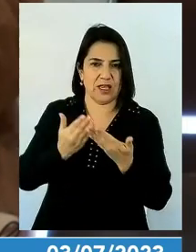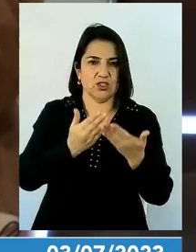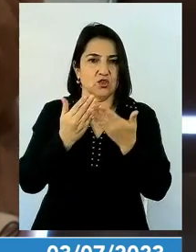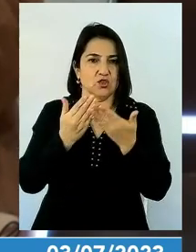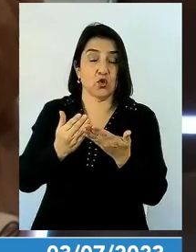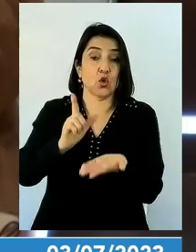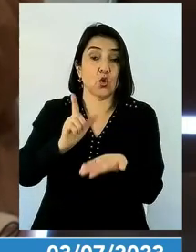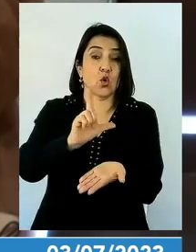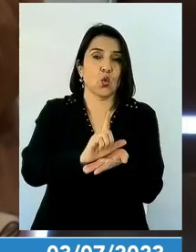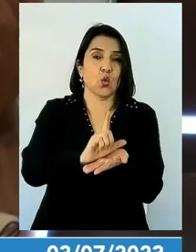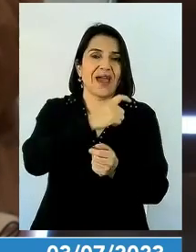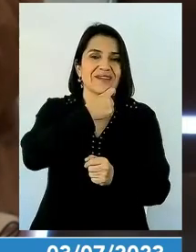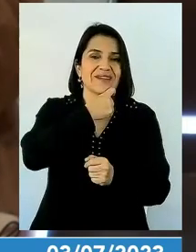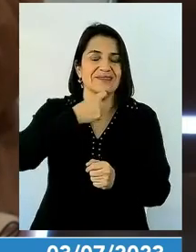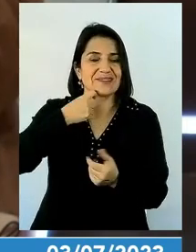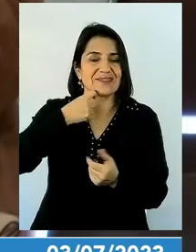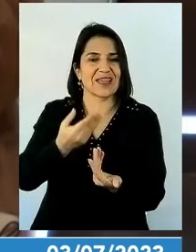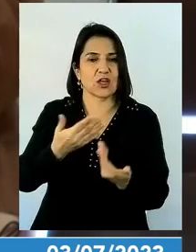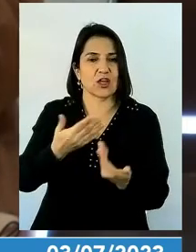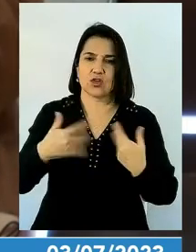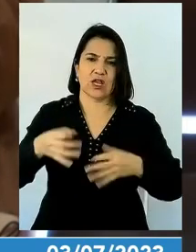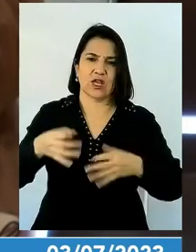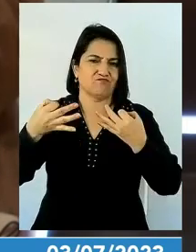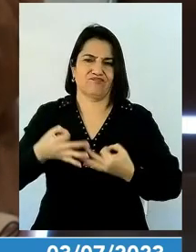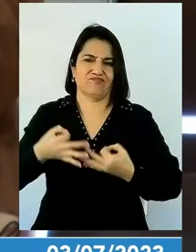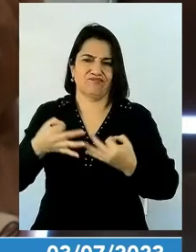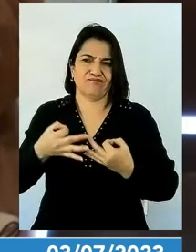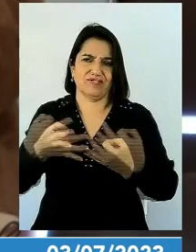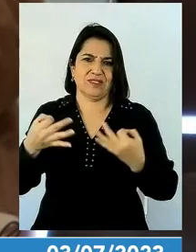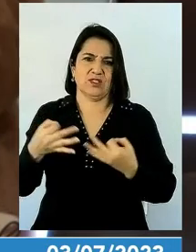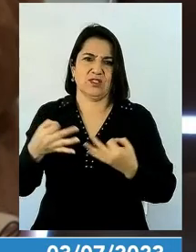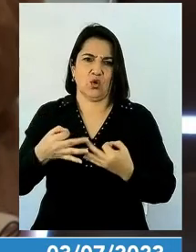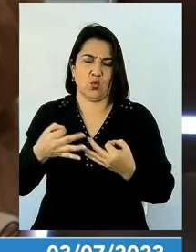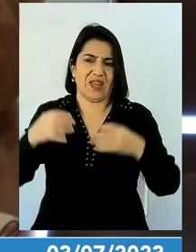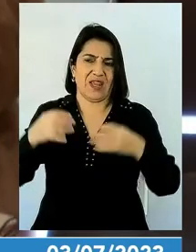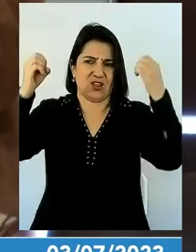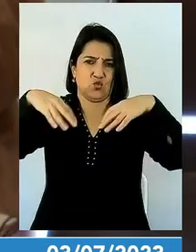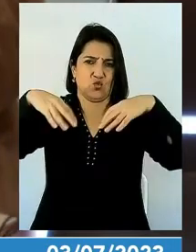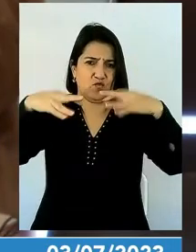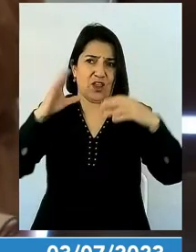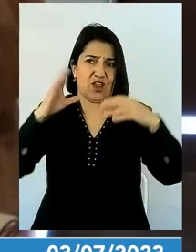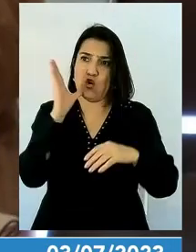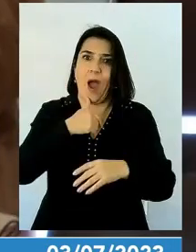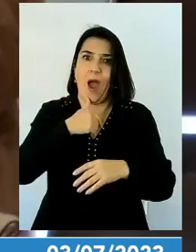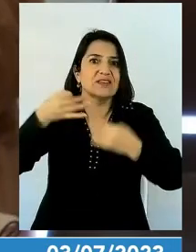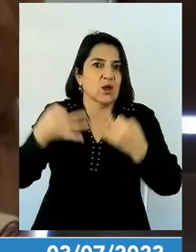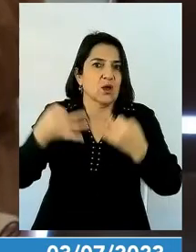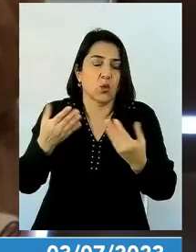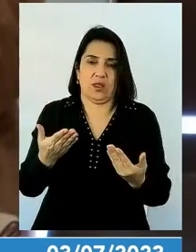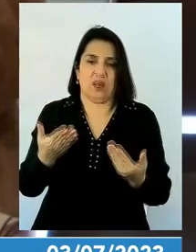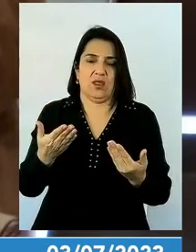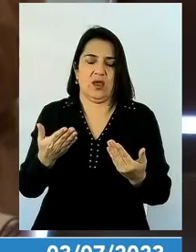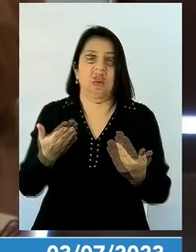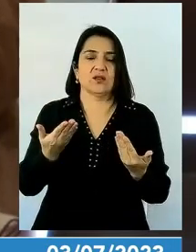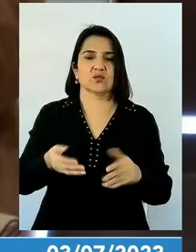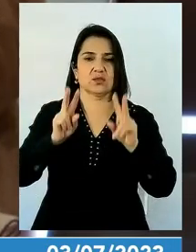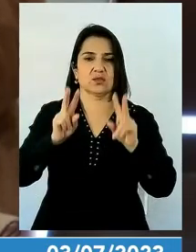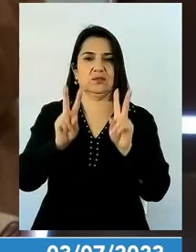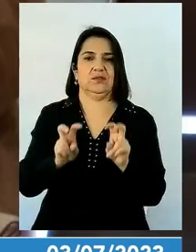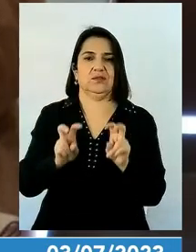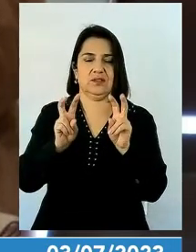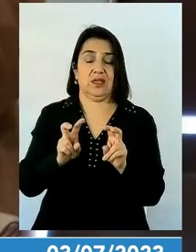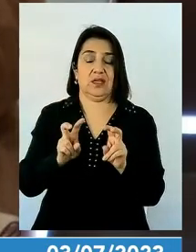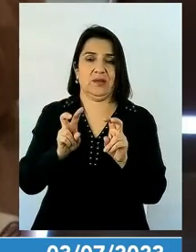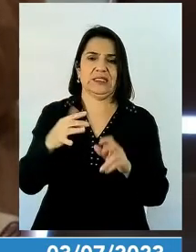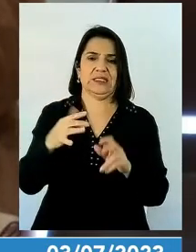confirmando que no hay certeza que vamos a tener lluvia. Entonces, es un tema muy, muy difícil y por